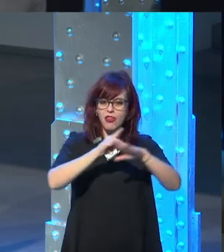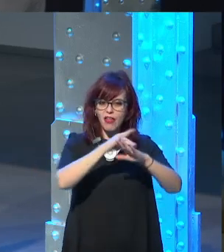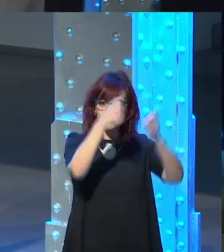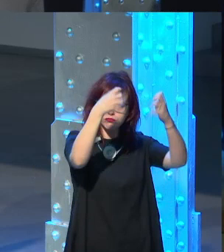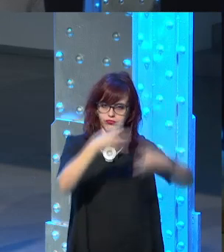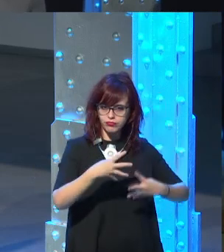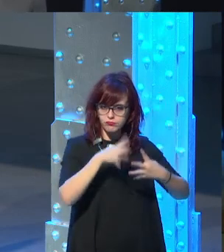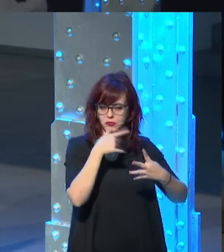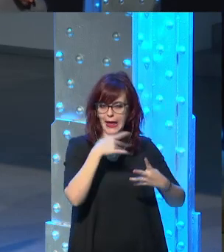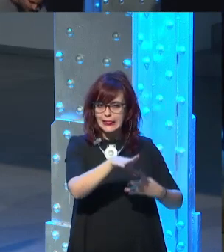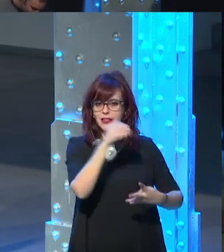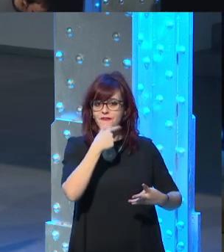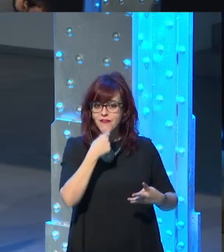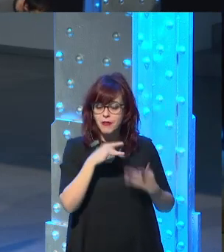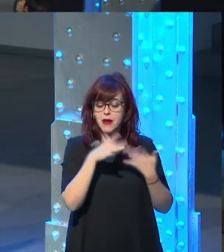mostrarlos tal cual.